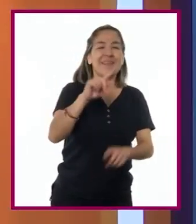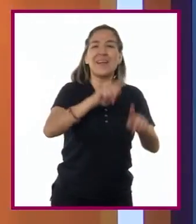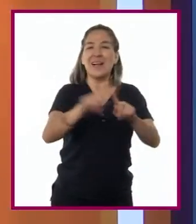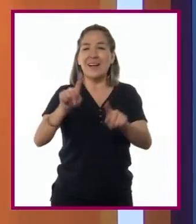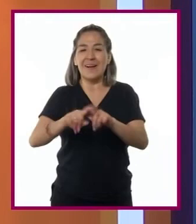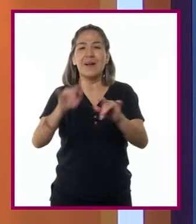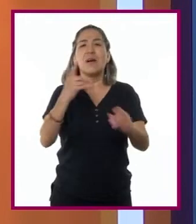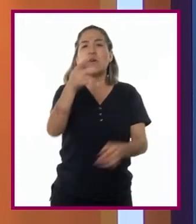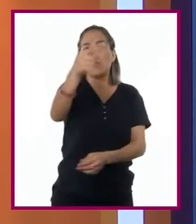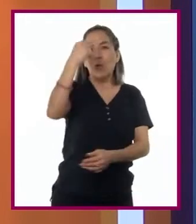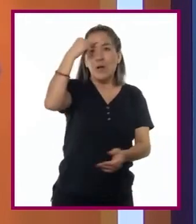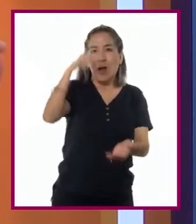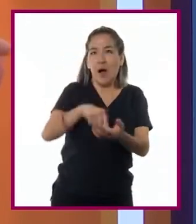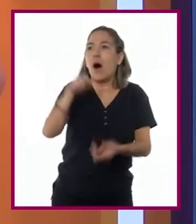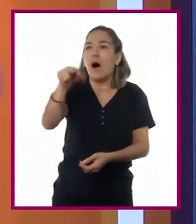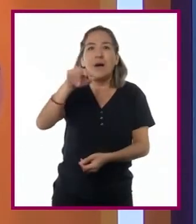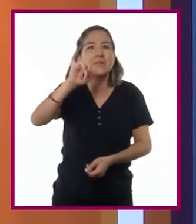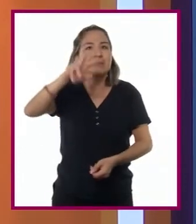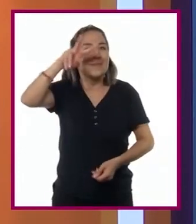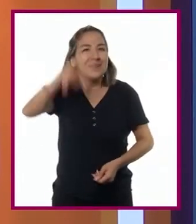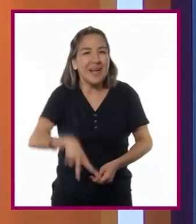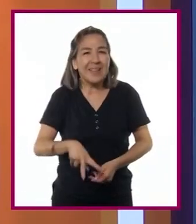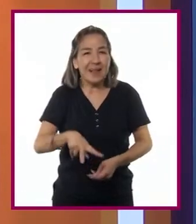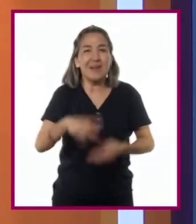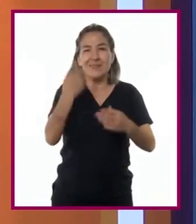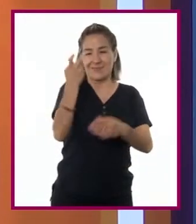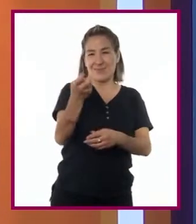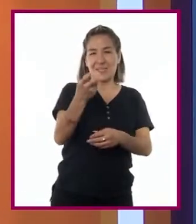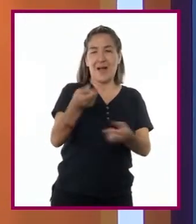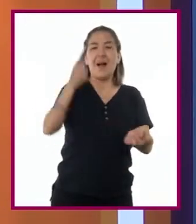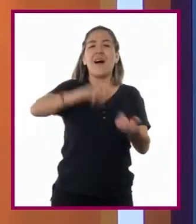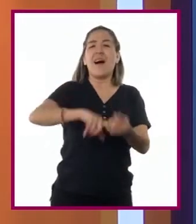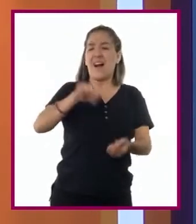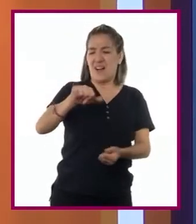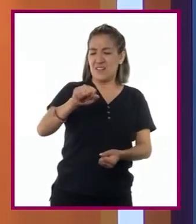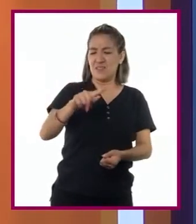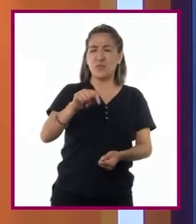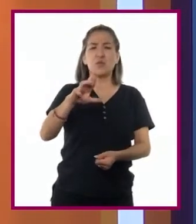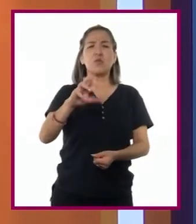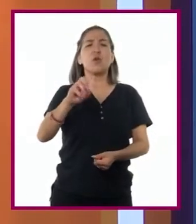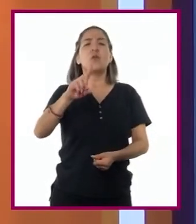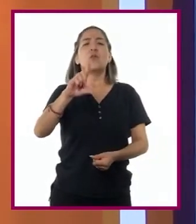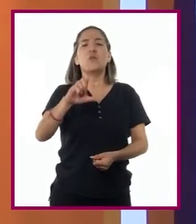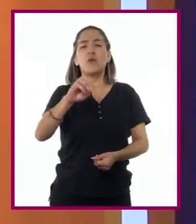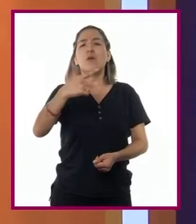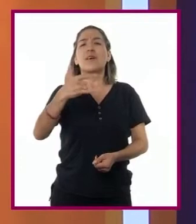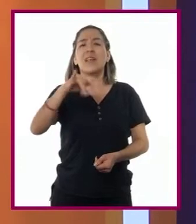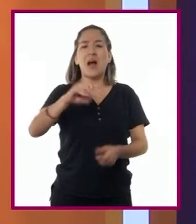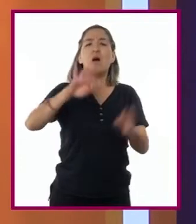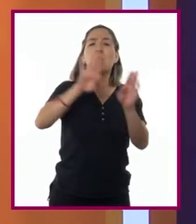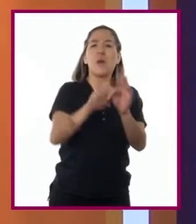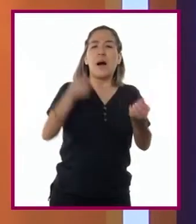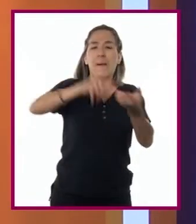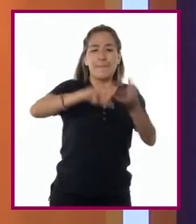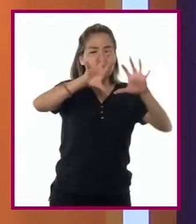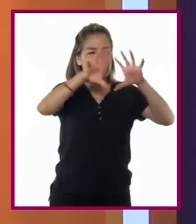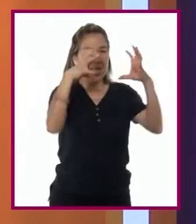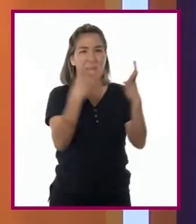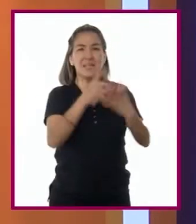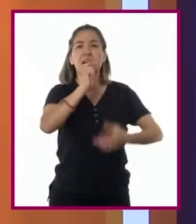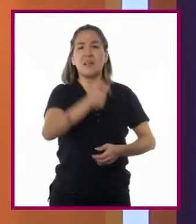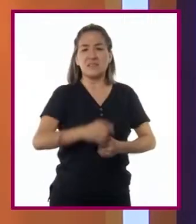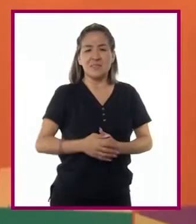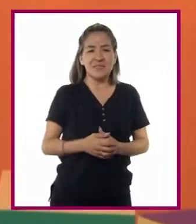veces hasta creído en ellos? La astrología elabora los horóscopos. Leslie, ¿recuerdas qué